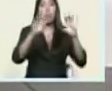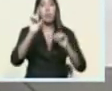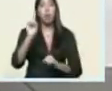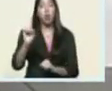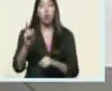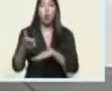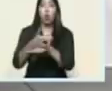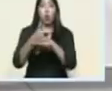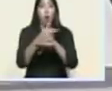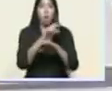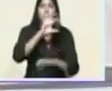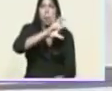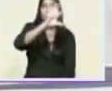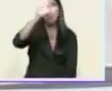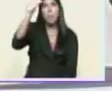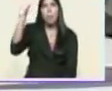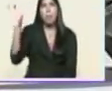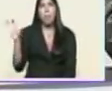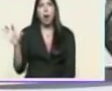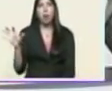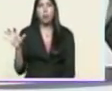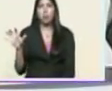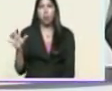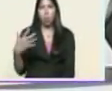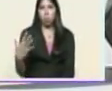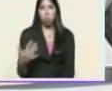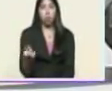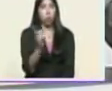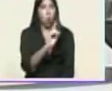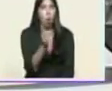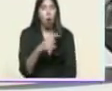...191 gobiernos y pueblos del mundo, no es cualquier cosa,